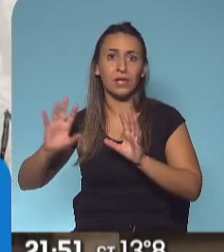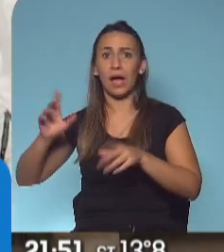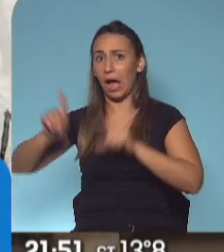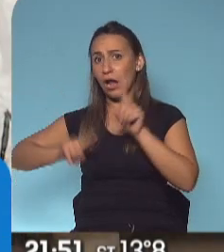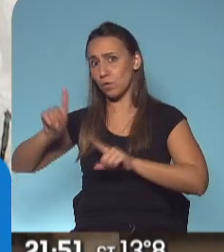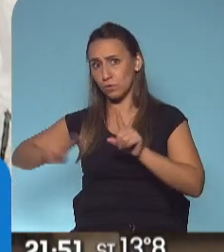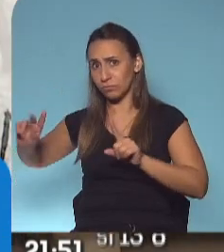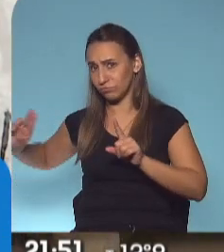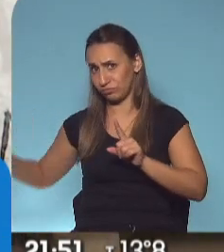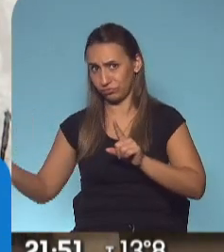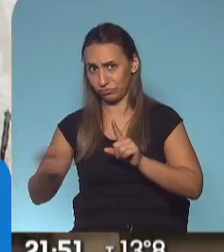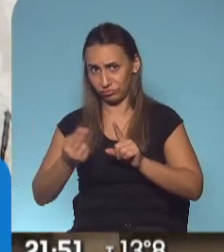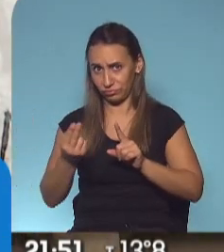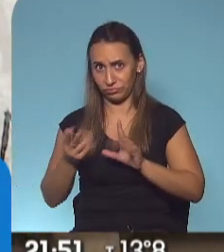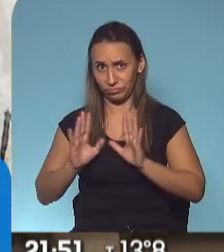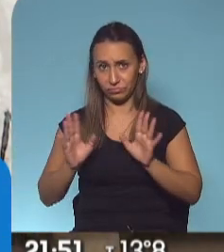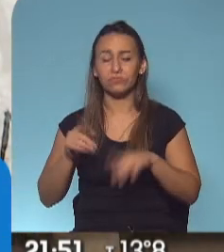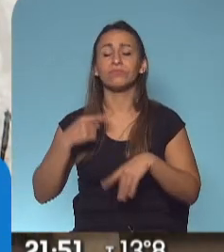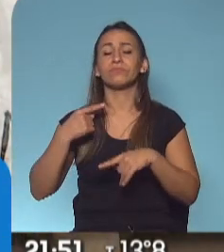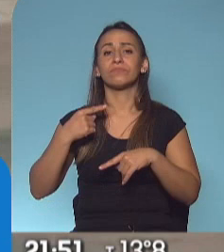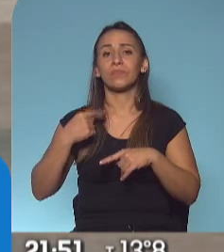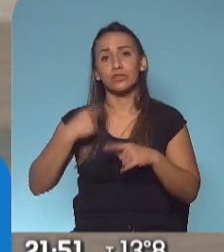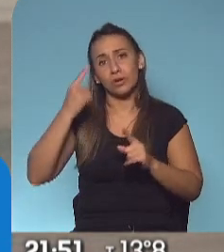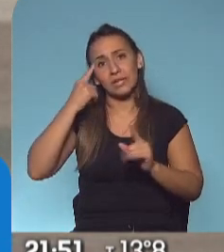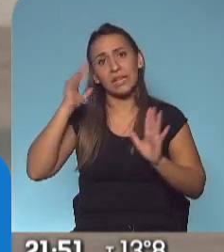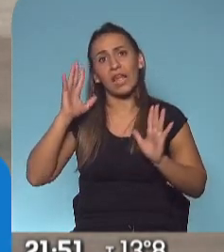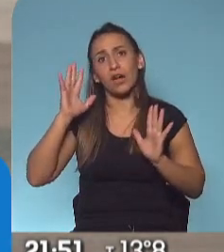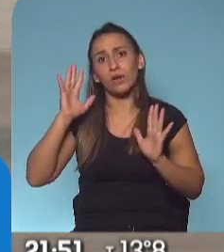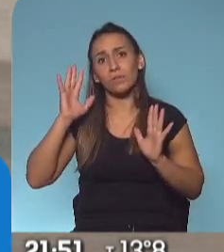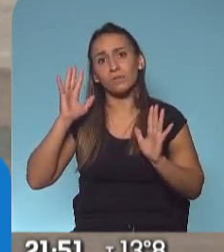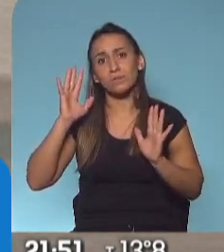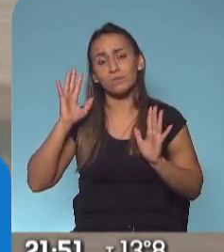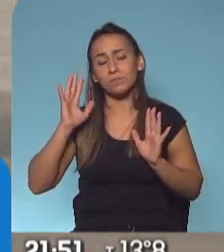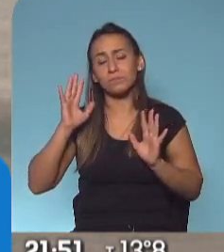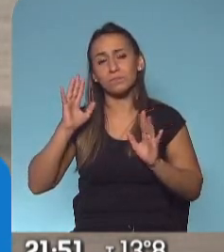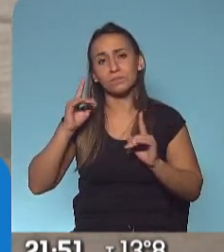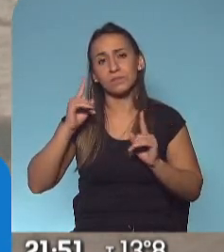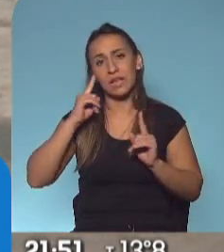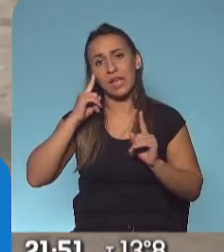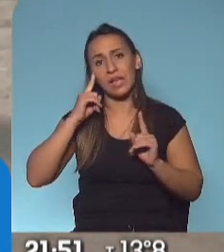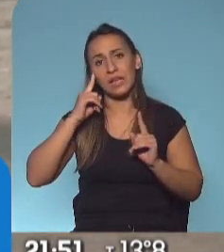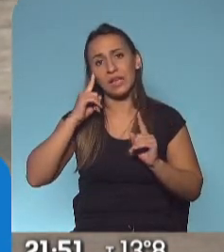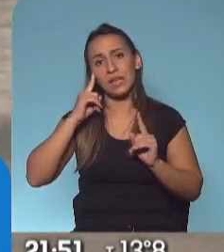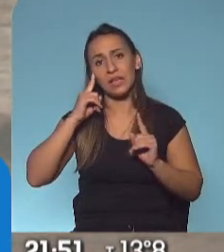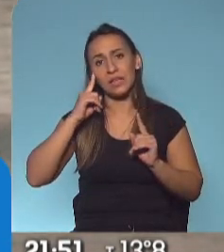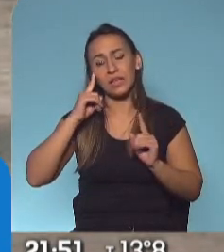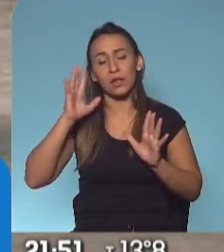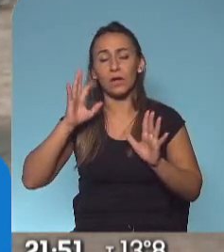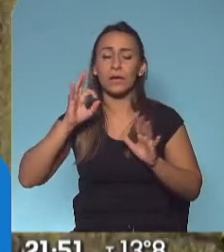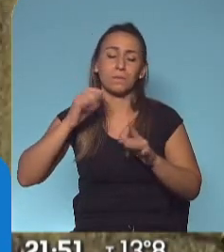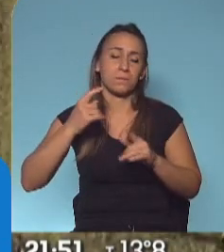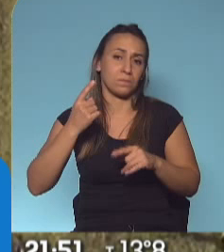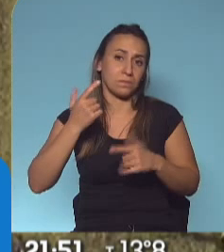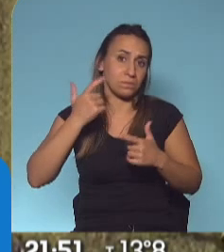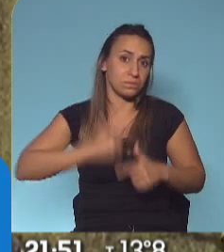yo creo que lo más peligroso en este caso es cuando tienes una, más incluso